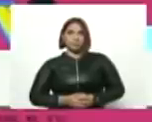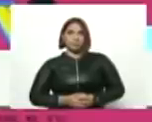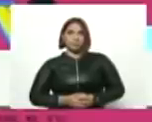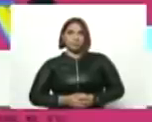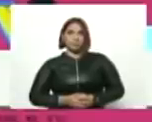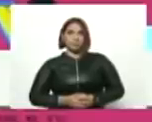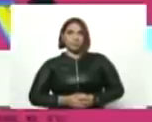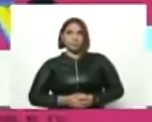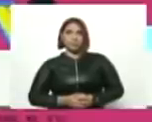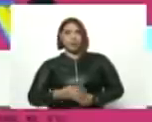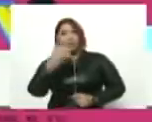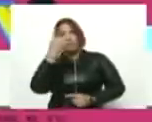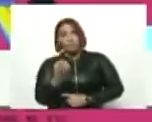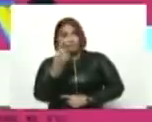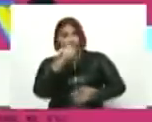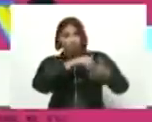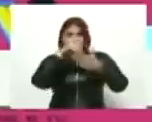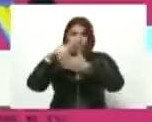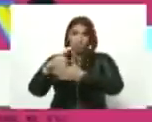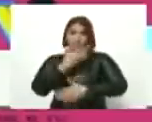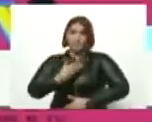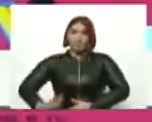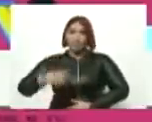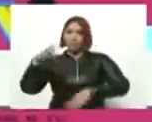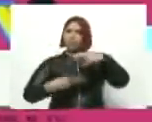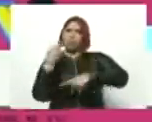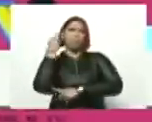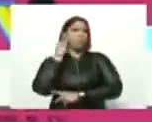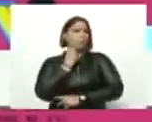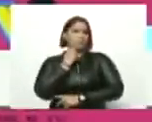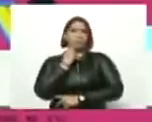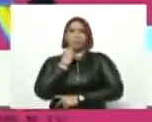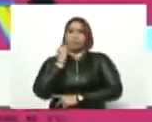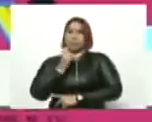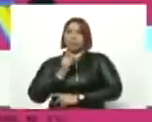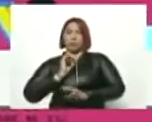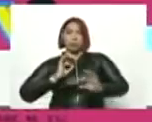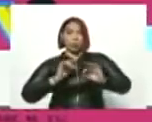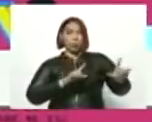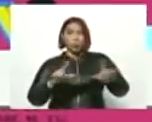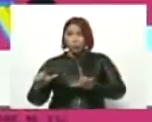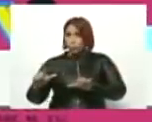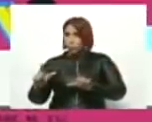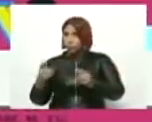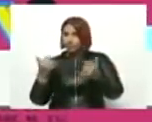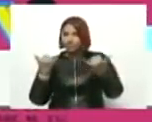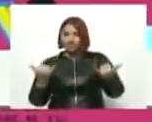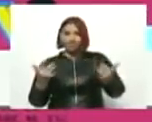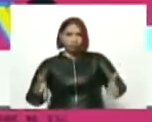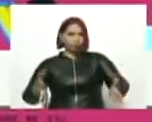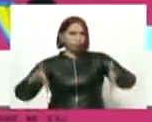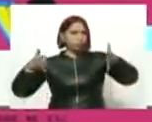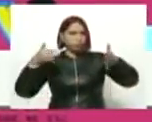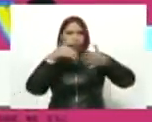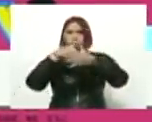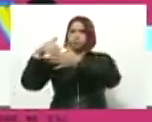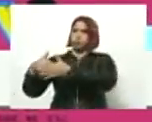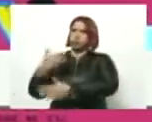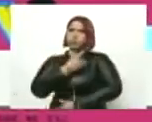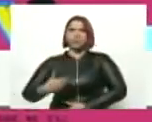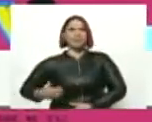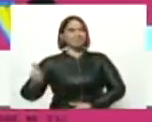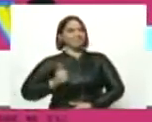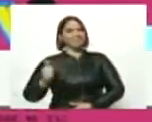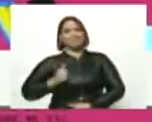Lo que vienen son las elecciones presidenciales. Y la revolución bolivariana se está preparando desde ya para ganar las elecciones presidenciales